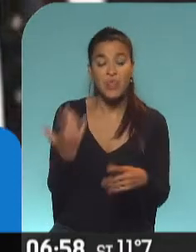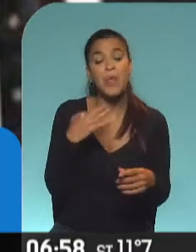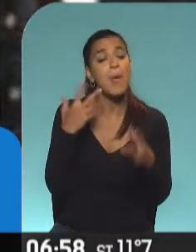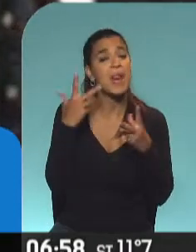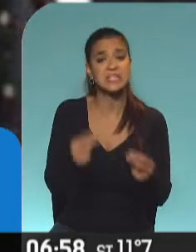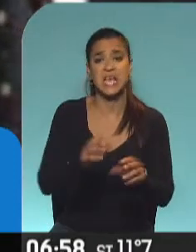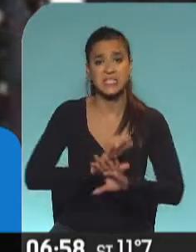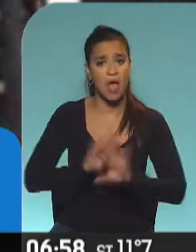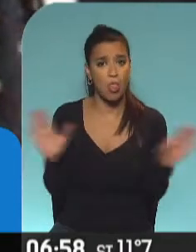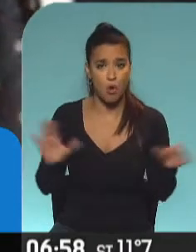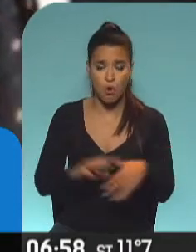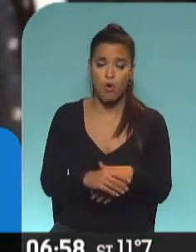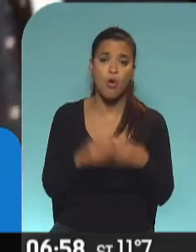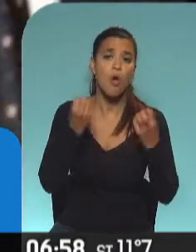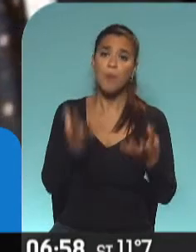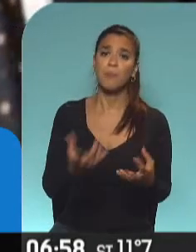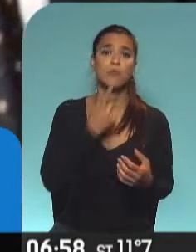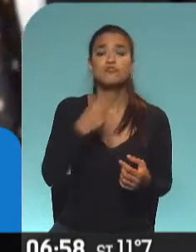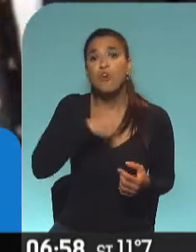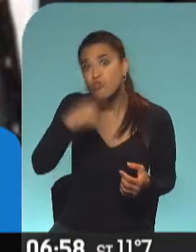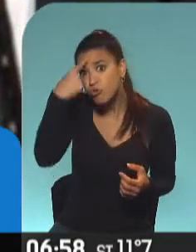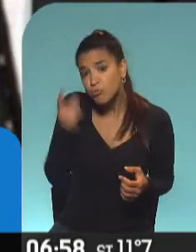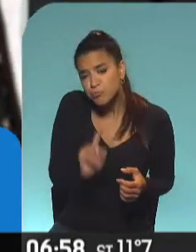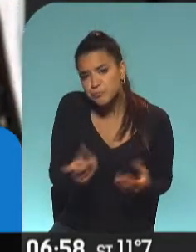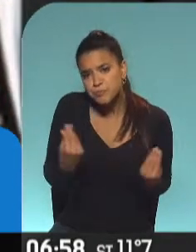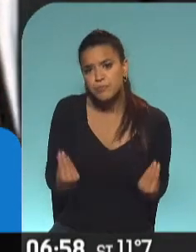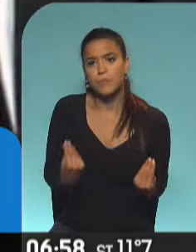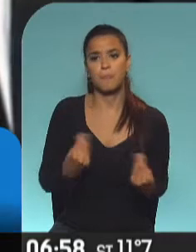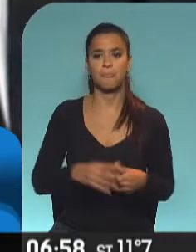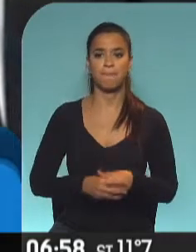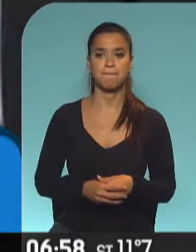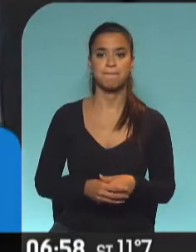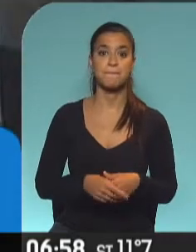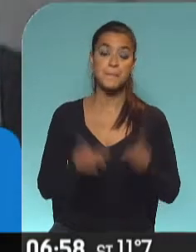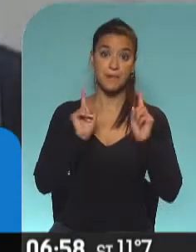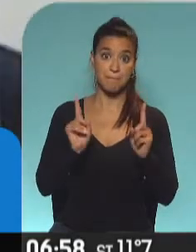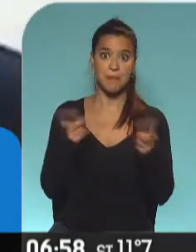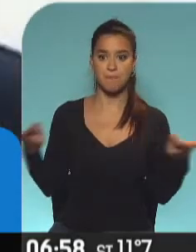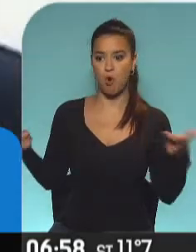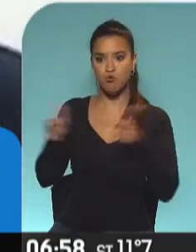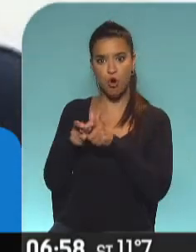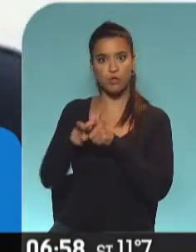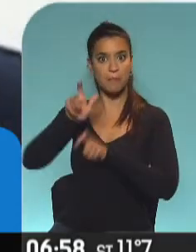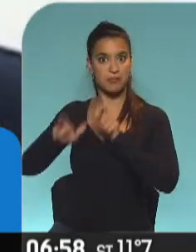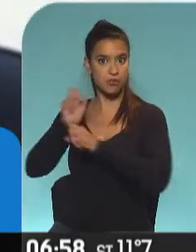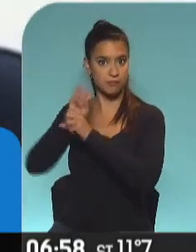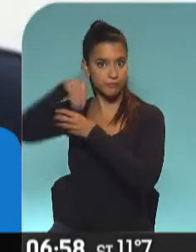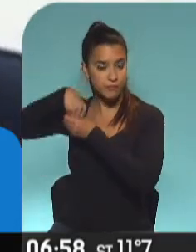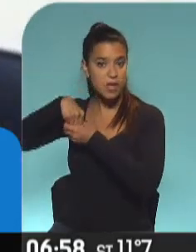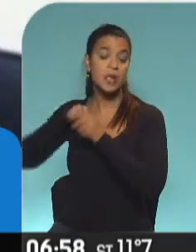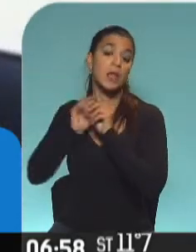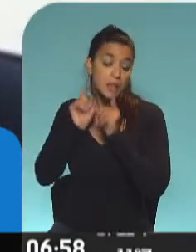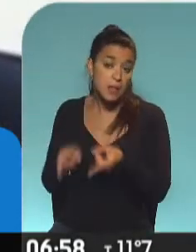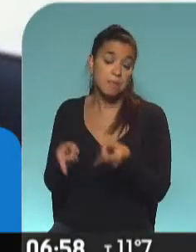rechazado, porque no advierto el perjuicio que plantea los integrantes de la Corte, ni mucho menos los que plantean